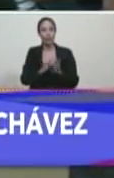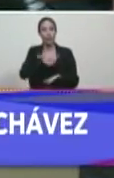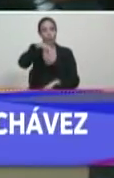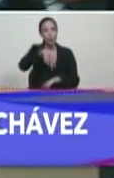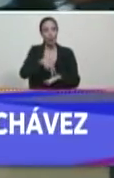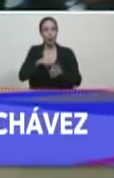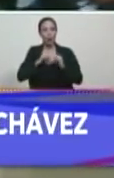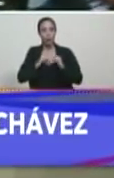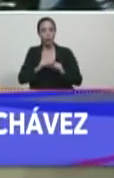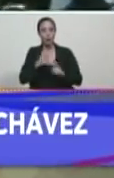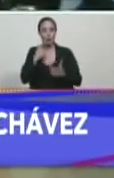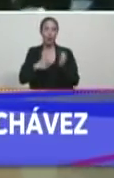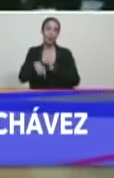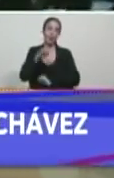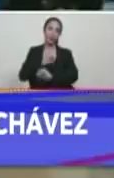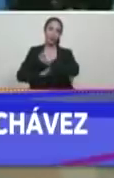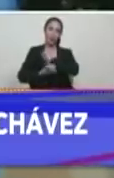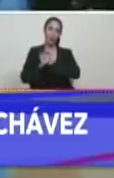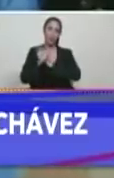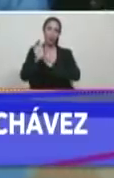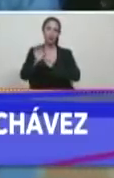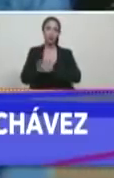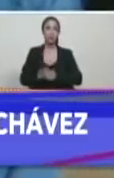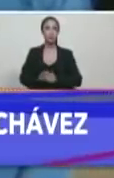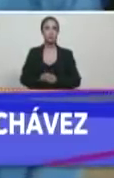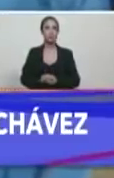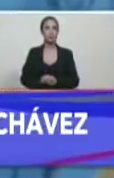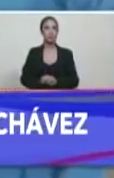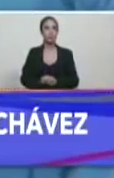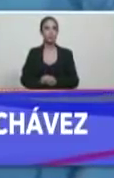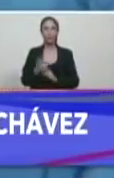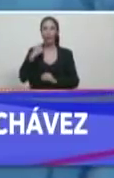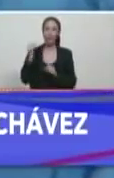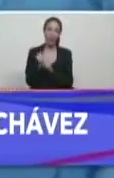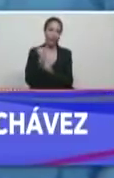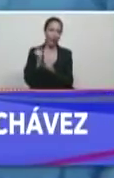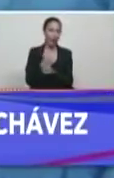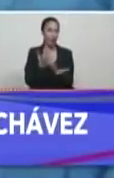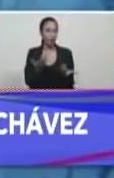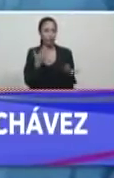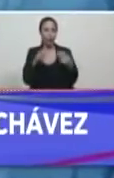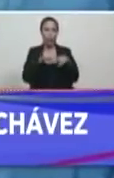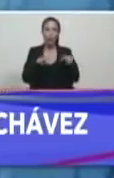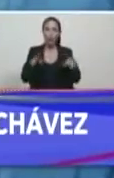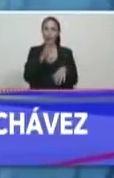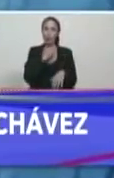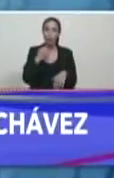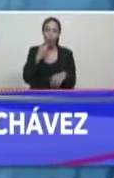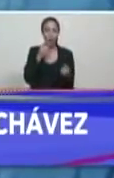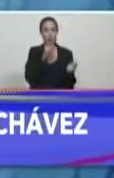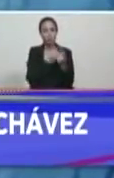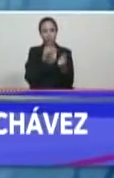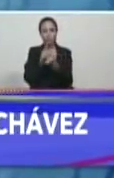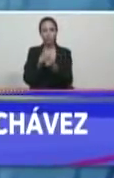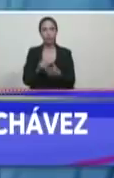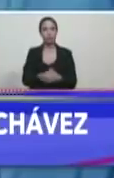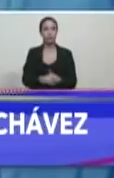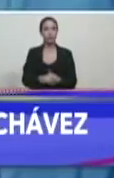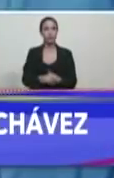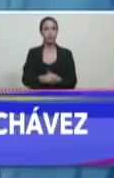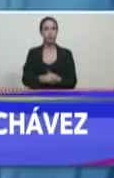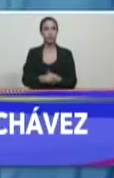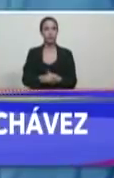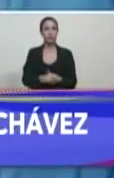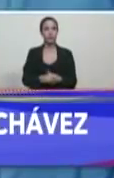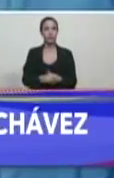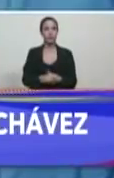lucha en defensa de la paz y la soberanía de nuestra patria, trabajando por nuestros niños y nuestros jóvenes. Gracias, presidente. Desde